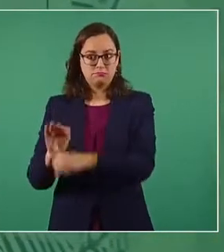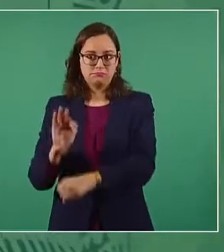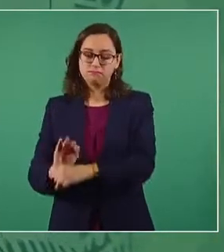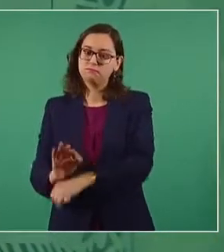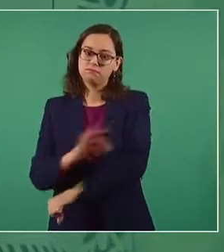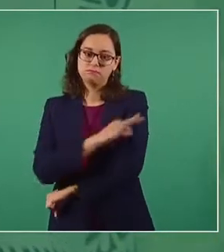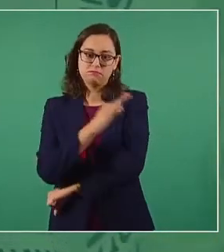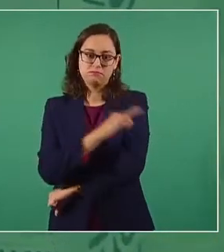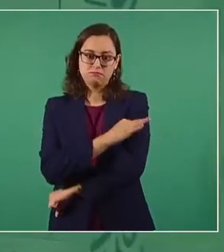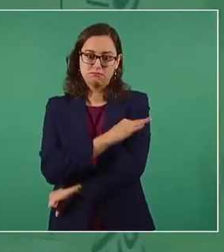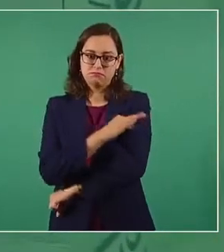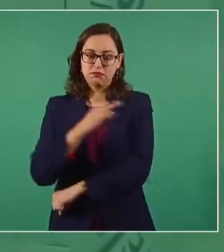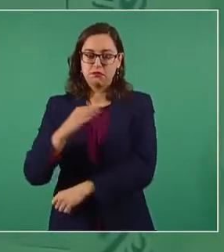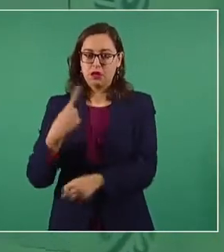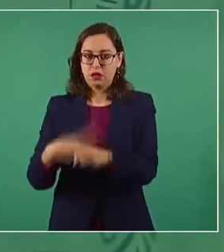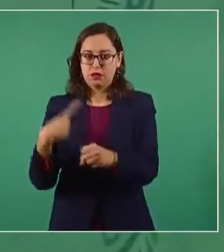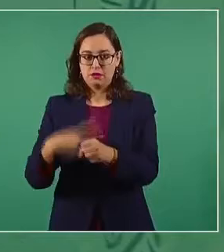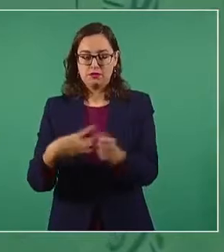para